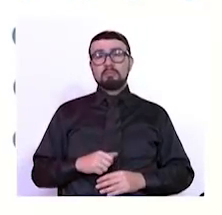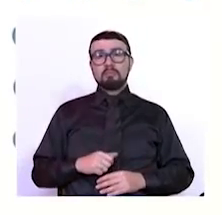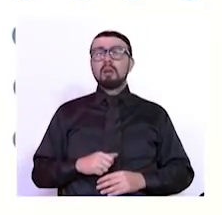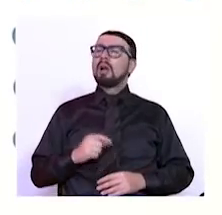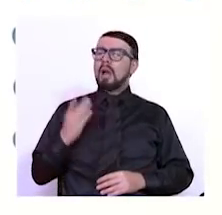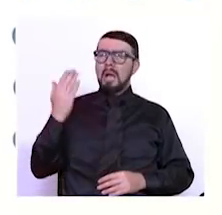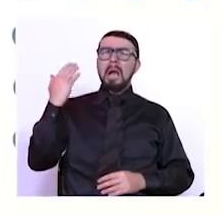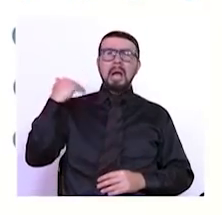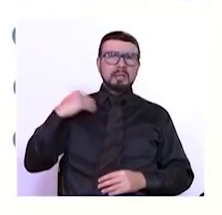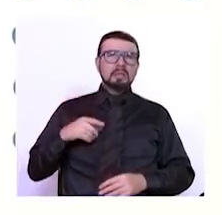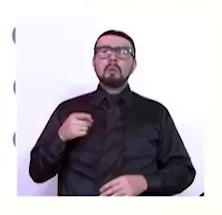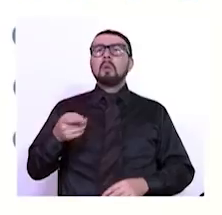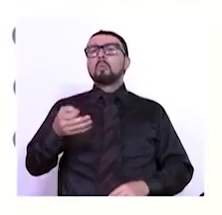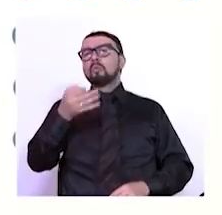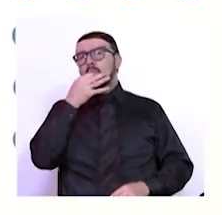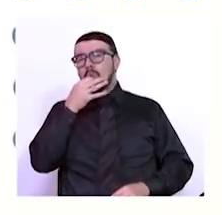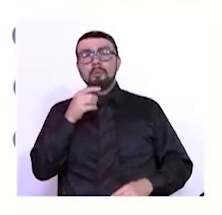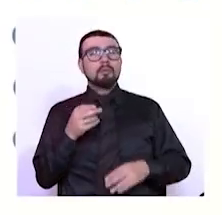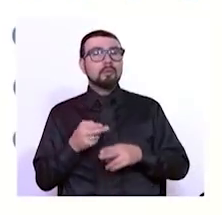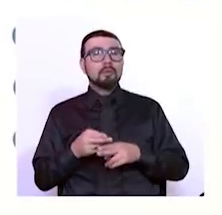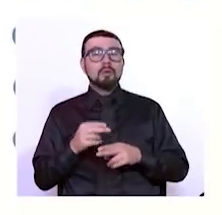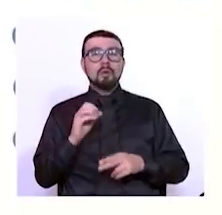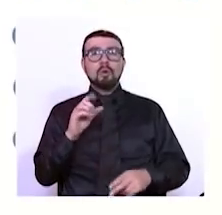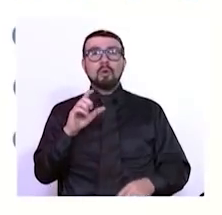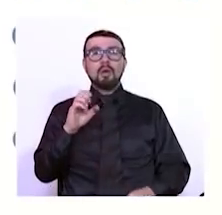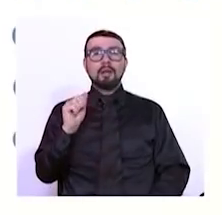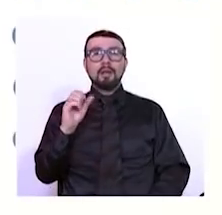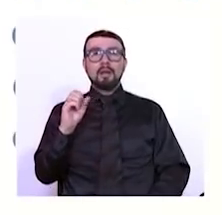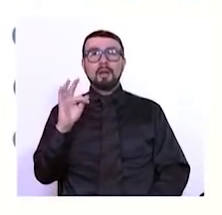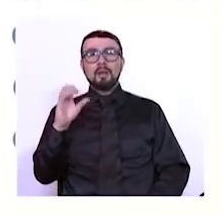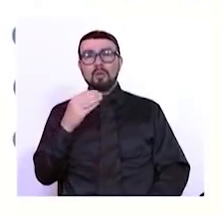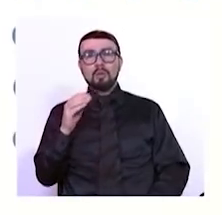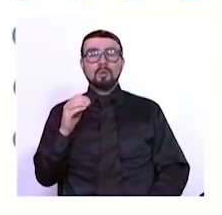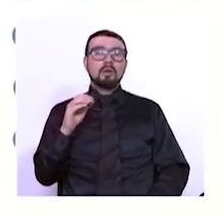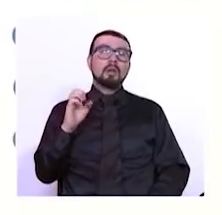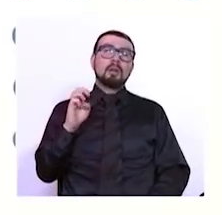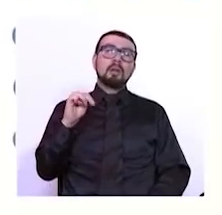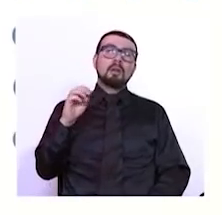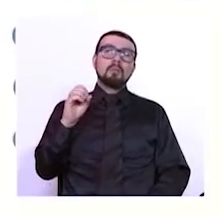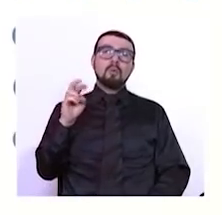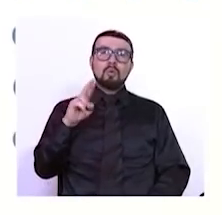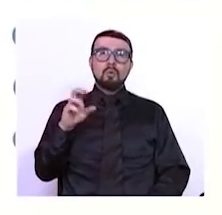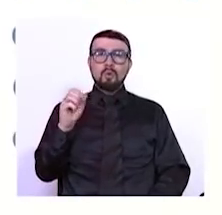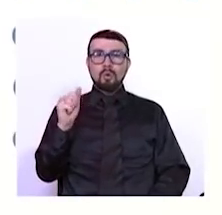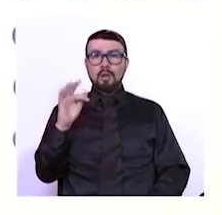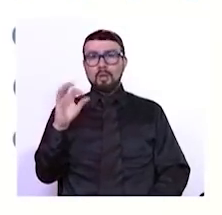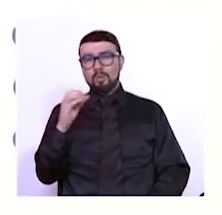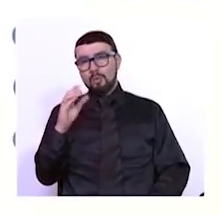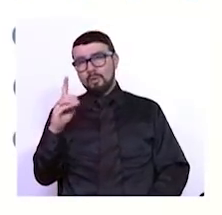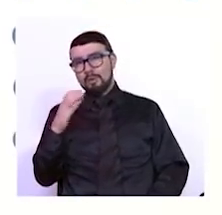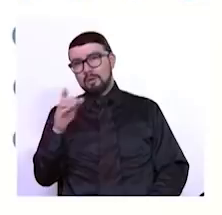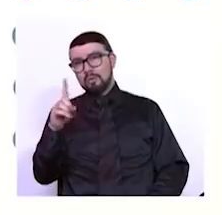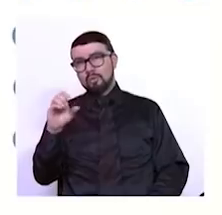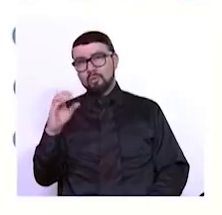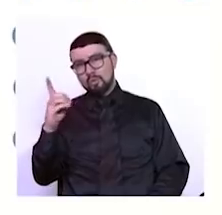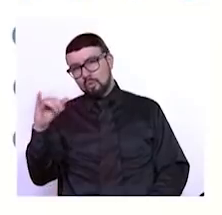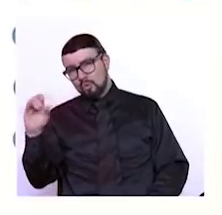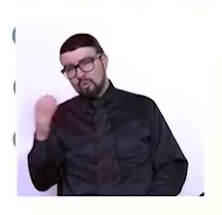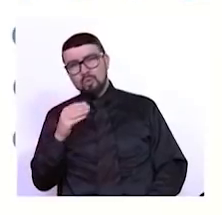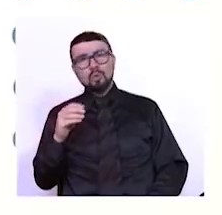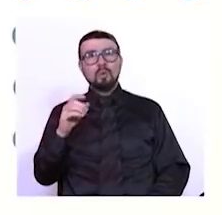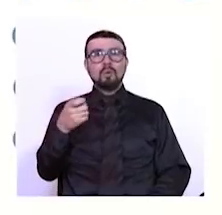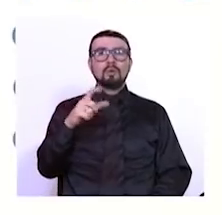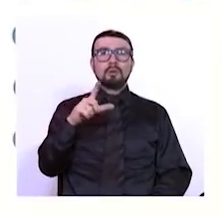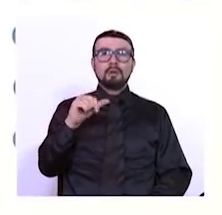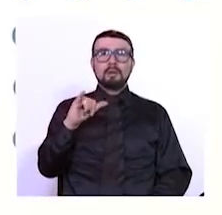Existían unos medicamentos como el oleato de etalonamina, el amorruato de sodio y la glicerina